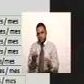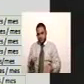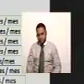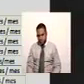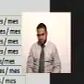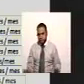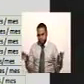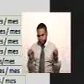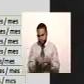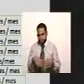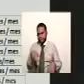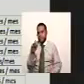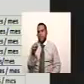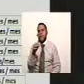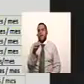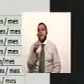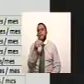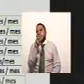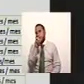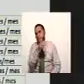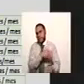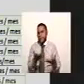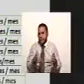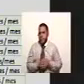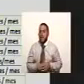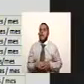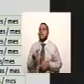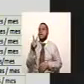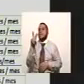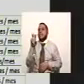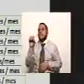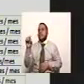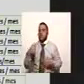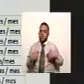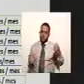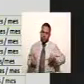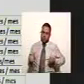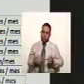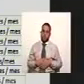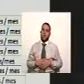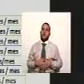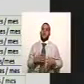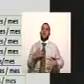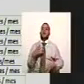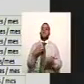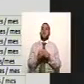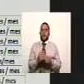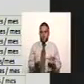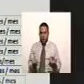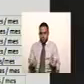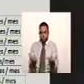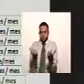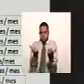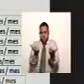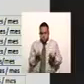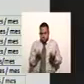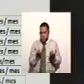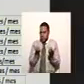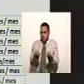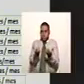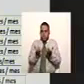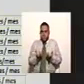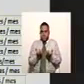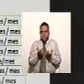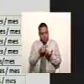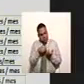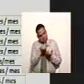solamente, más 700 mil del conductor, más un promedio de cambio de llantas en un ciclo de